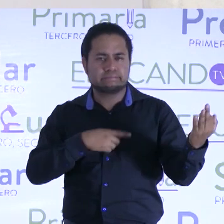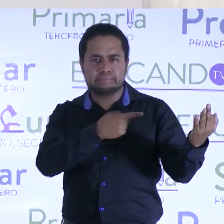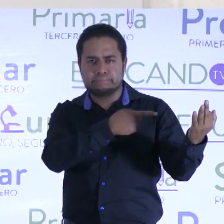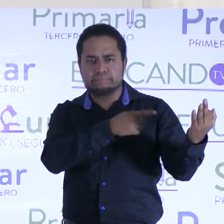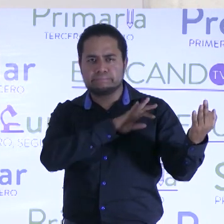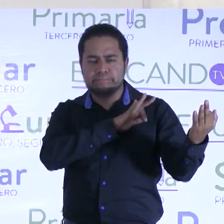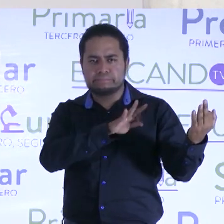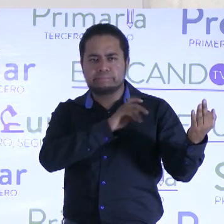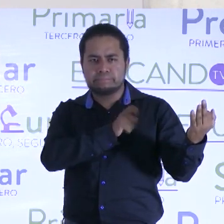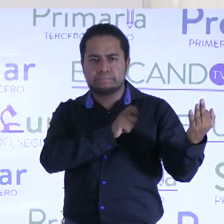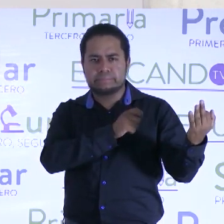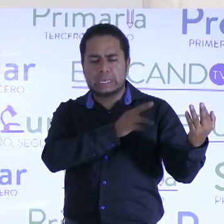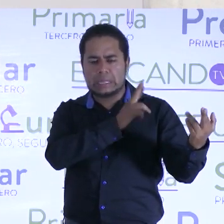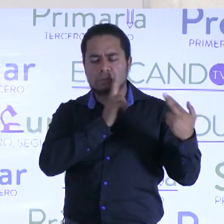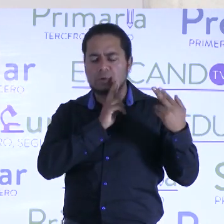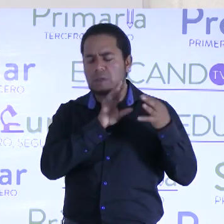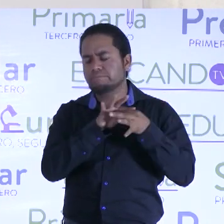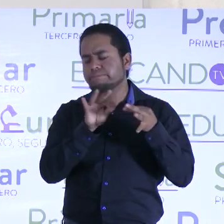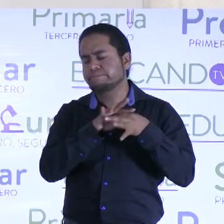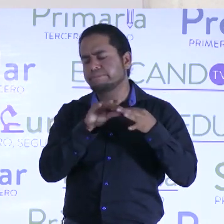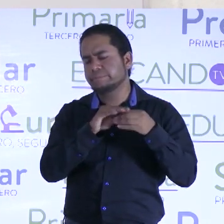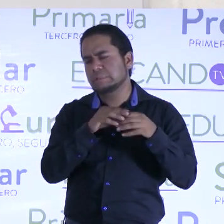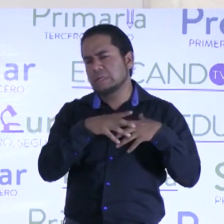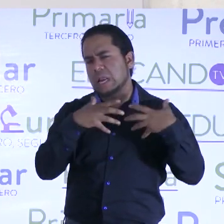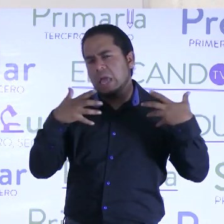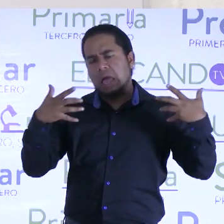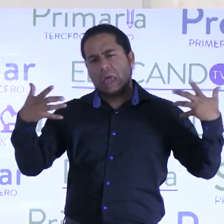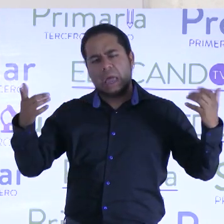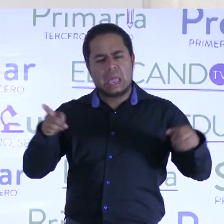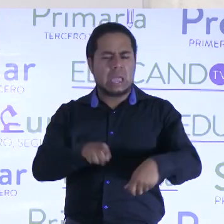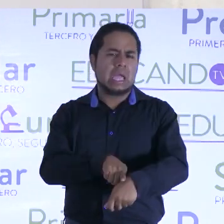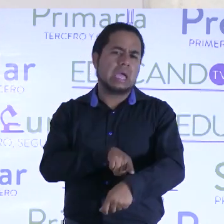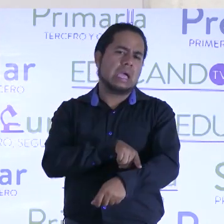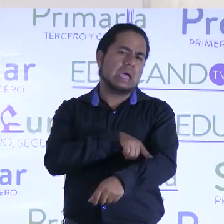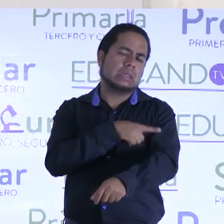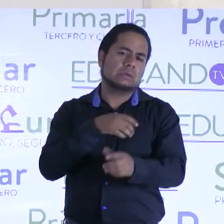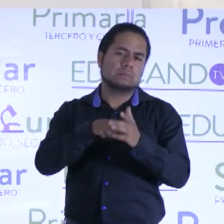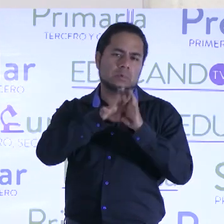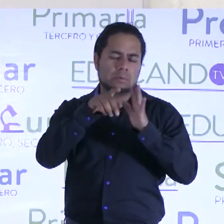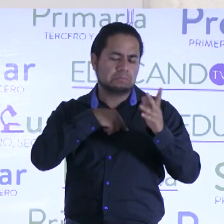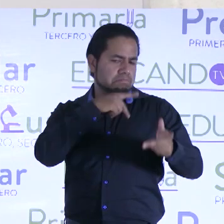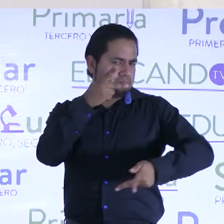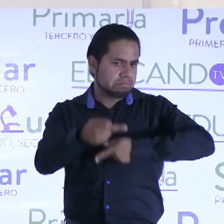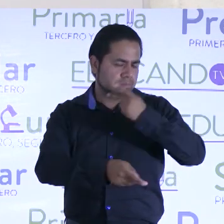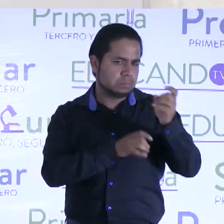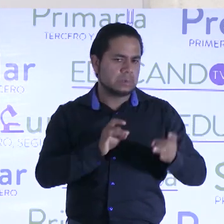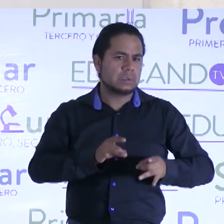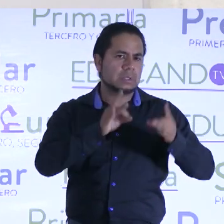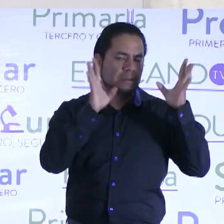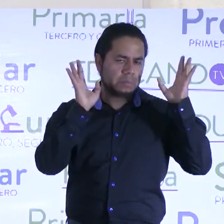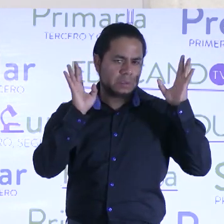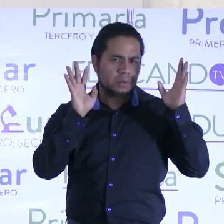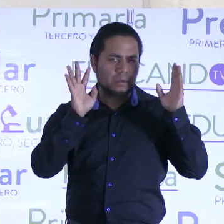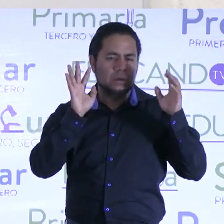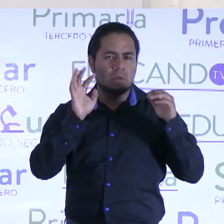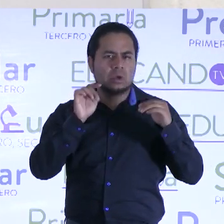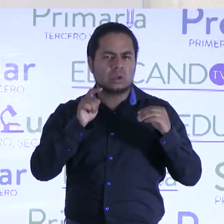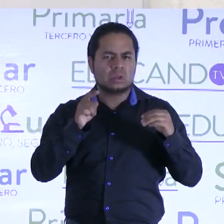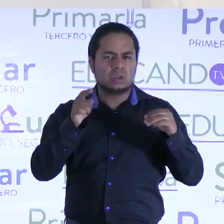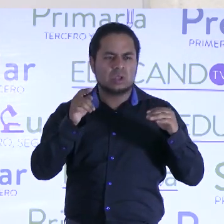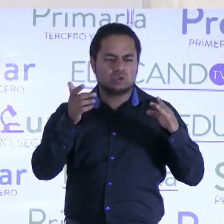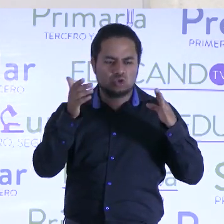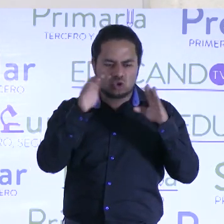el entrevistado puede ampliar su respuesta. Por ejemplo, si le hacemos la pregunta, ¿qué opinas del